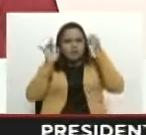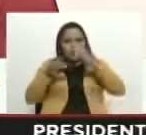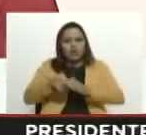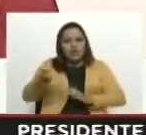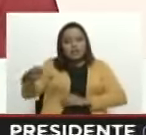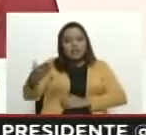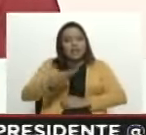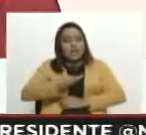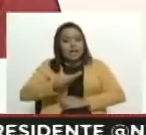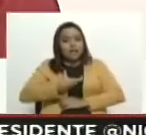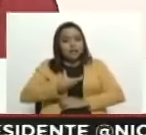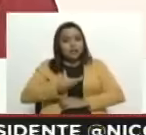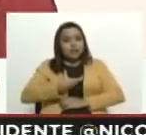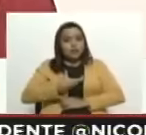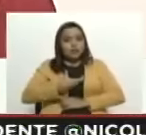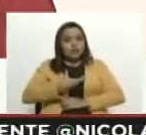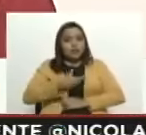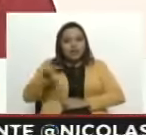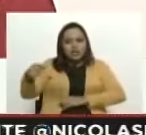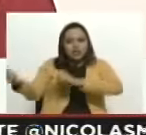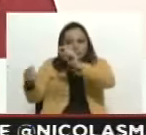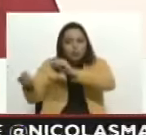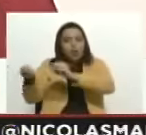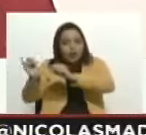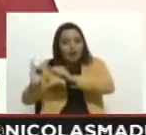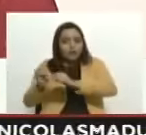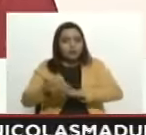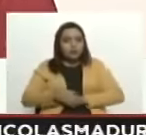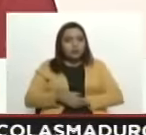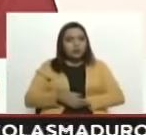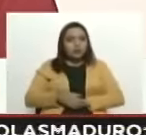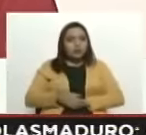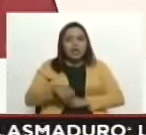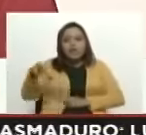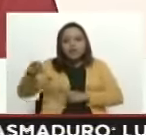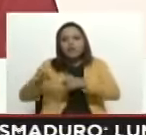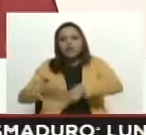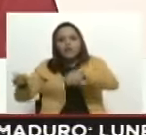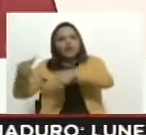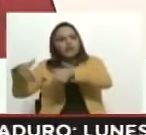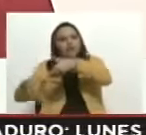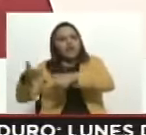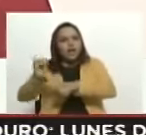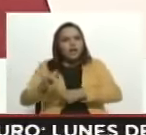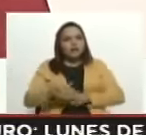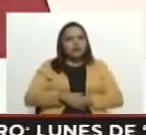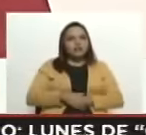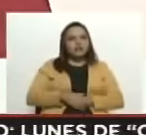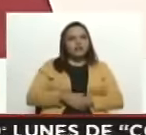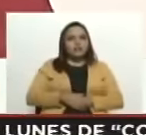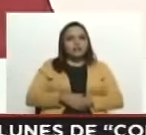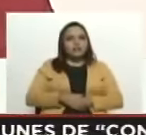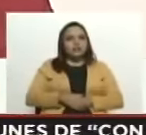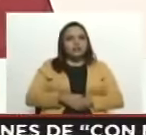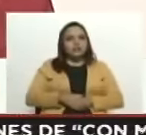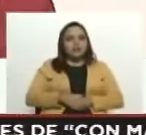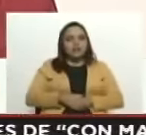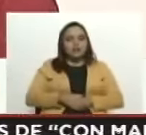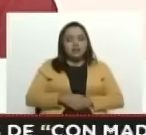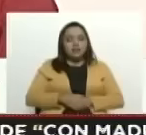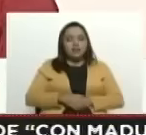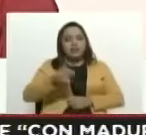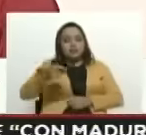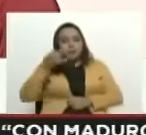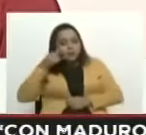el alcalde. Esa conversación existe, ese centro de votación existe, ese centro de votación nucleado existe, y ese